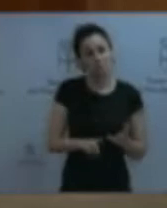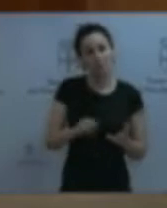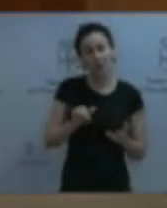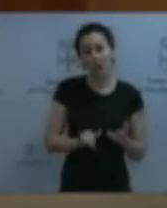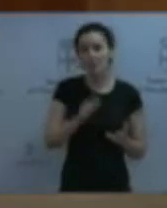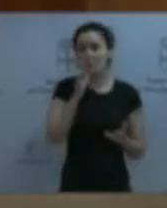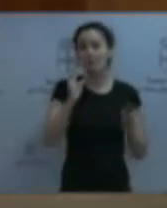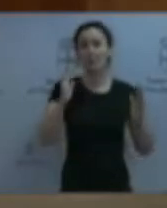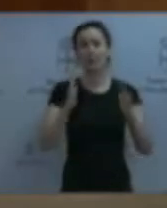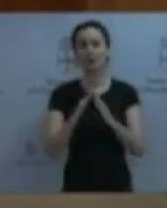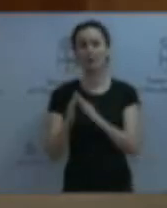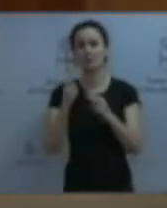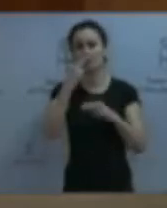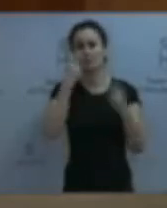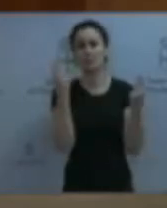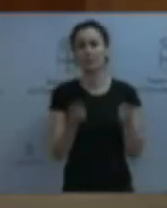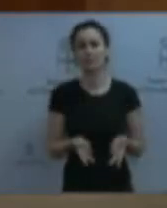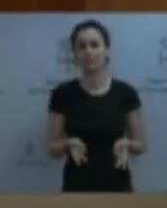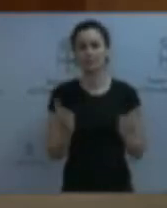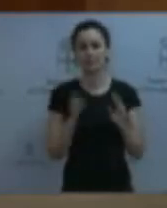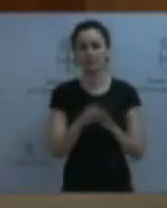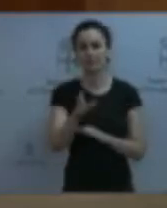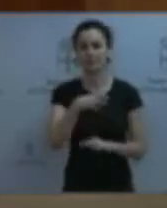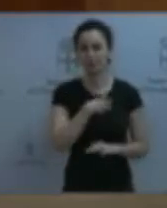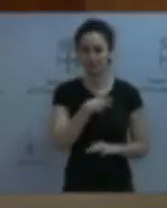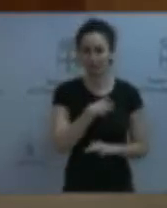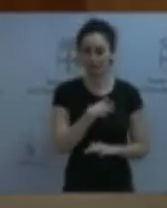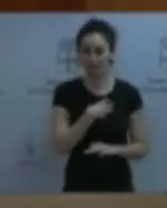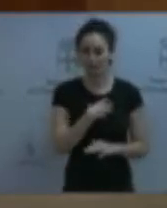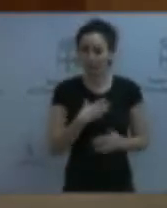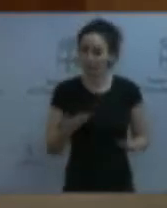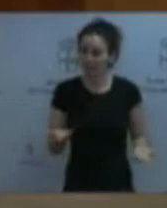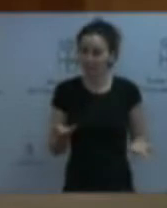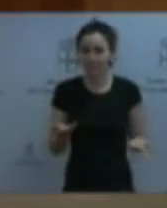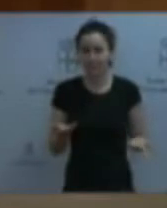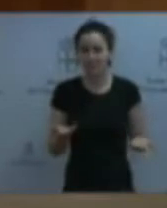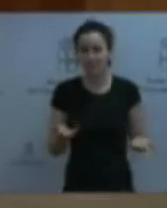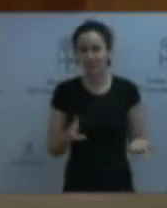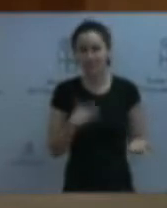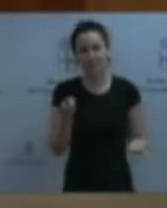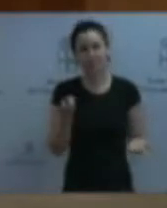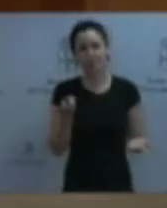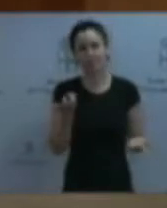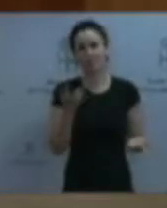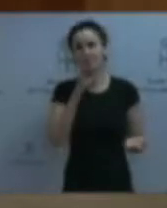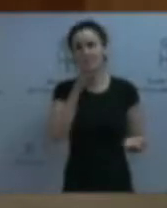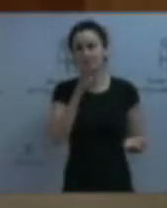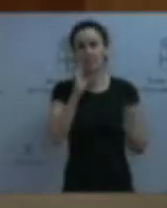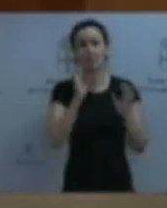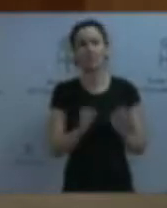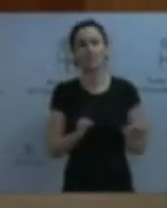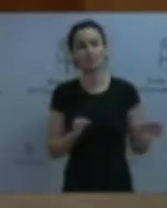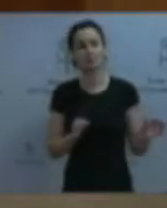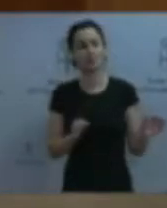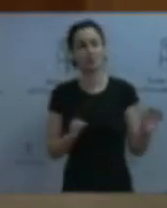no hay viviendas públicas vacantes. Lo que resulta más que indignante cuando con frecuencia tenemos que escucharles